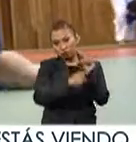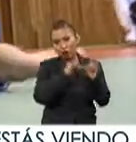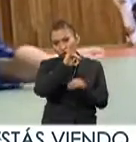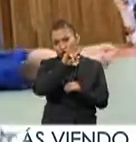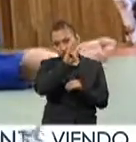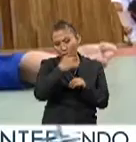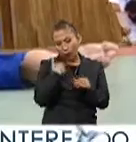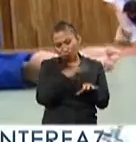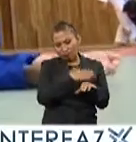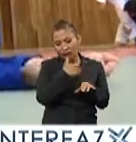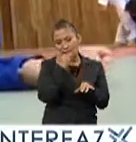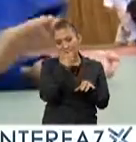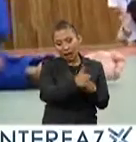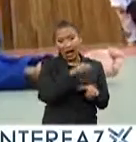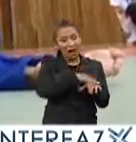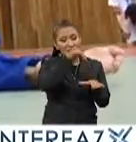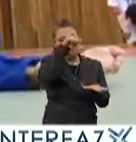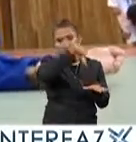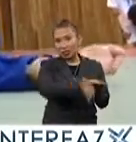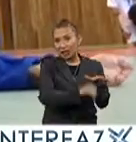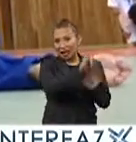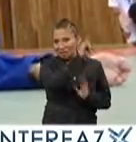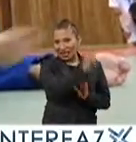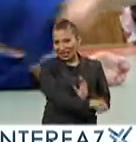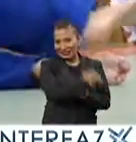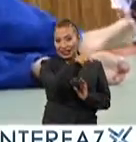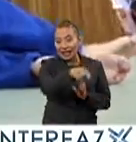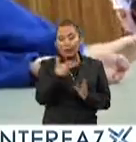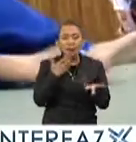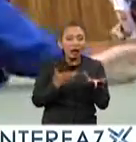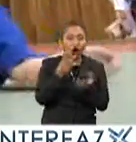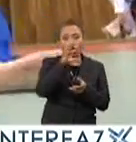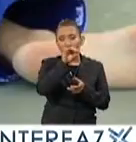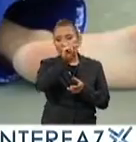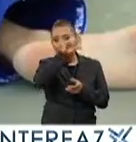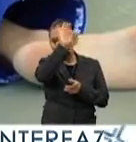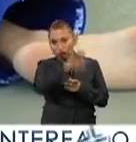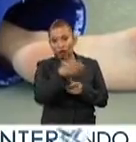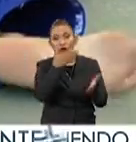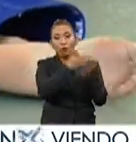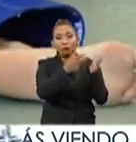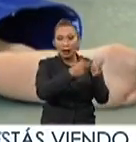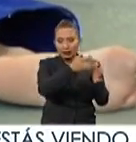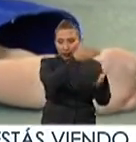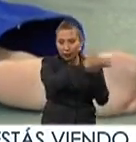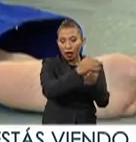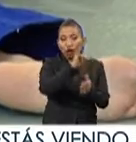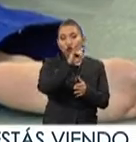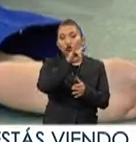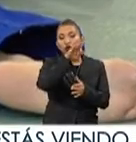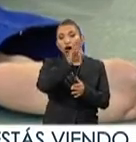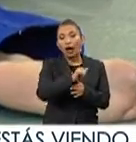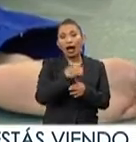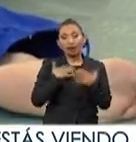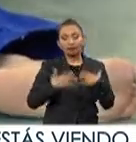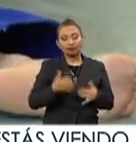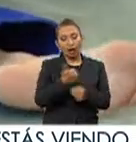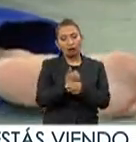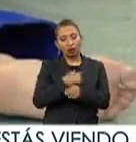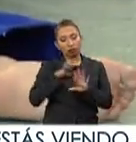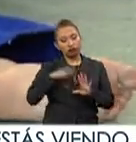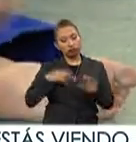desempeño académico, evitar calificaciones reprobatorias y acreditar al menos el 80% de asistencias. El judoka auriazul debe